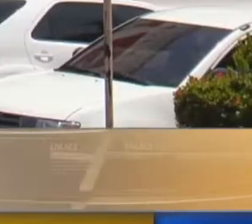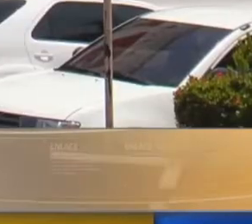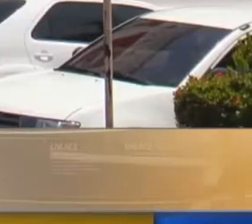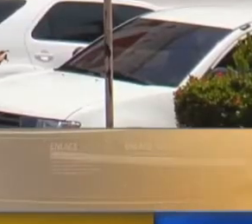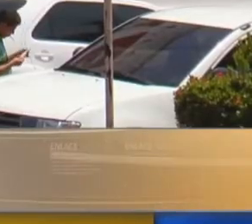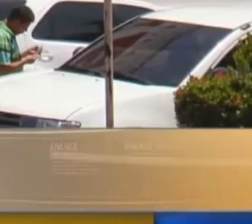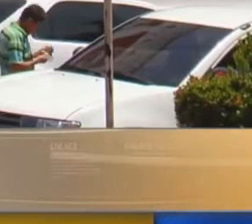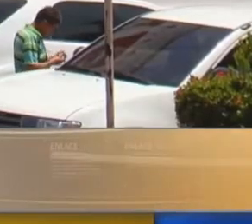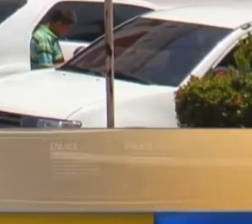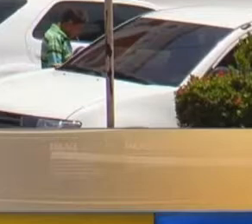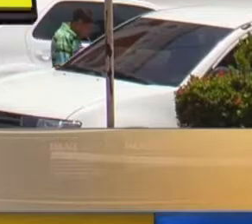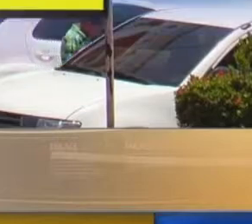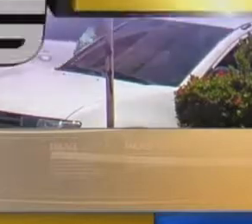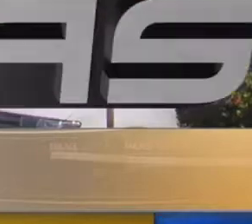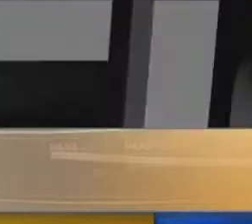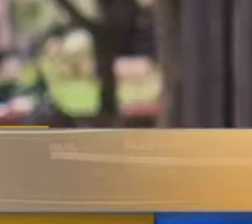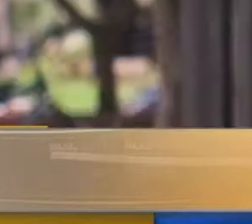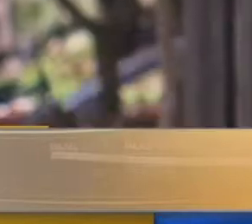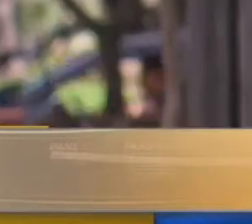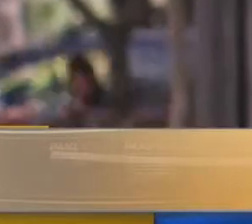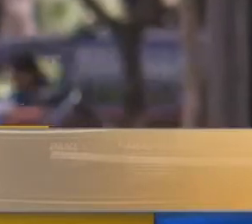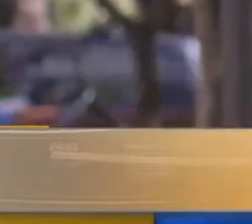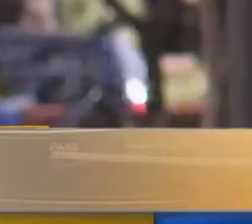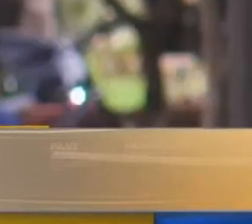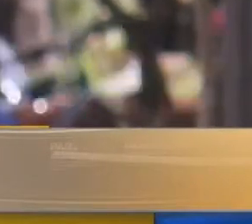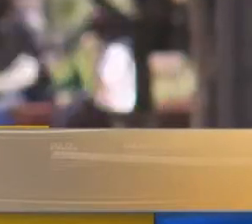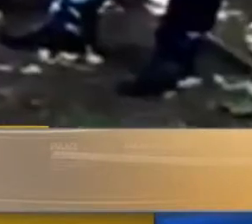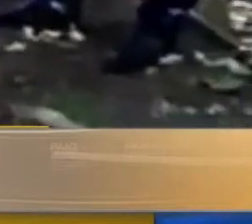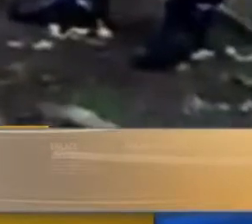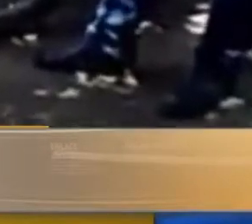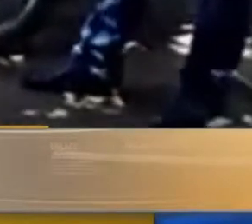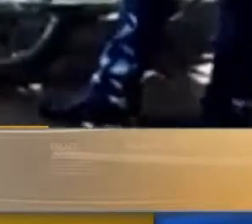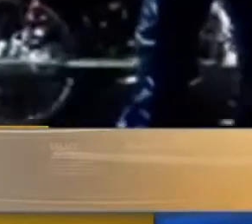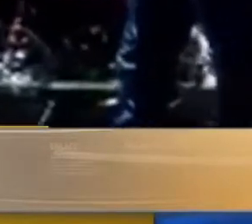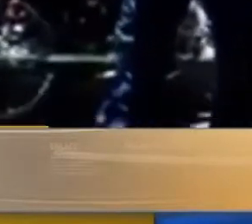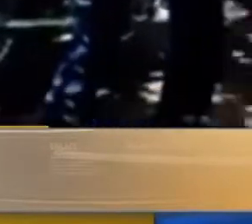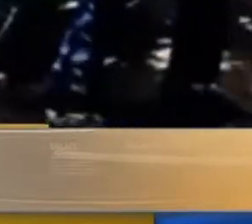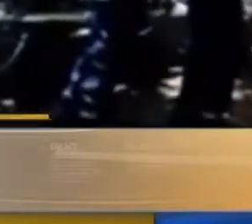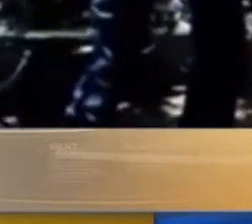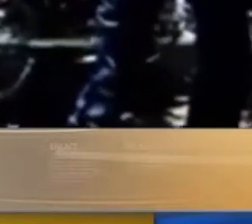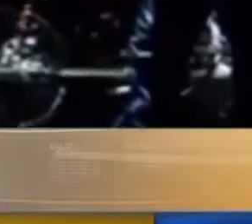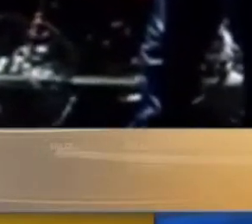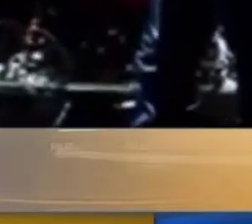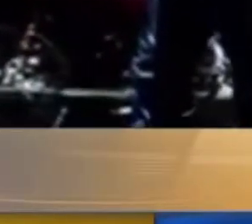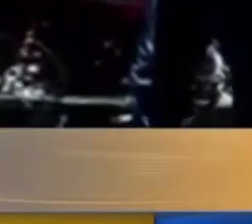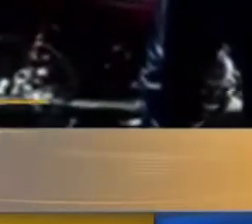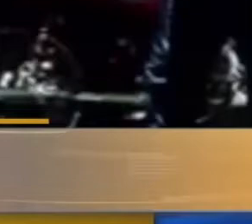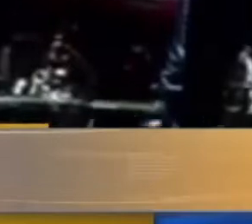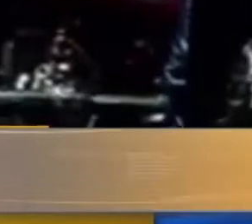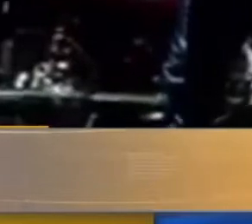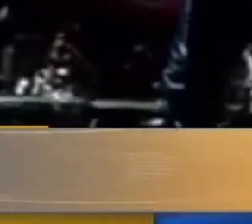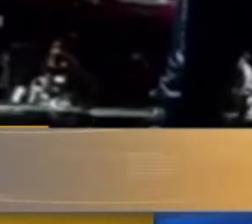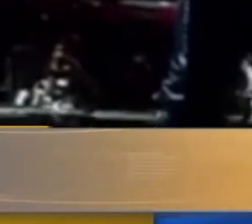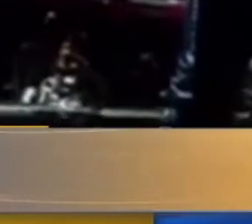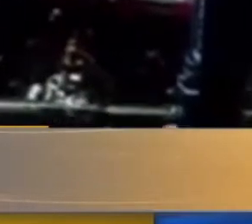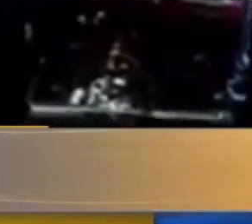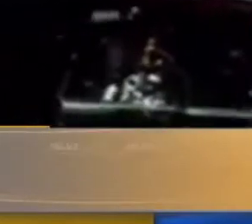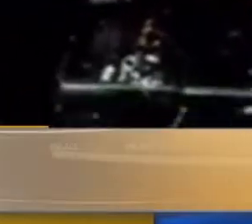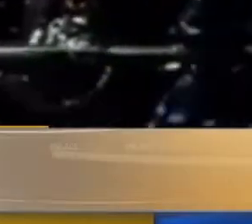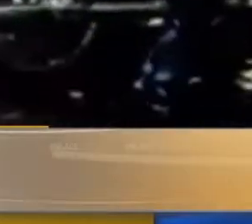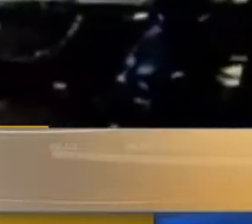nómina en lo que resta de este 2016. Habitantes del corregimiento El Centro denuncian que continúan atropellos en los desalojos que se vienen haciendo en